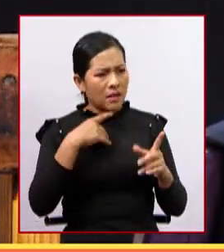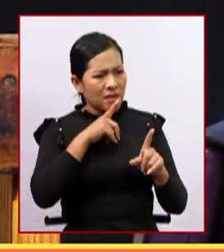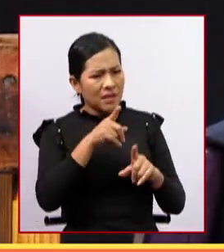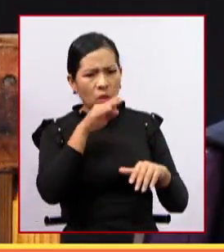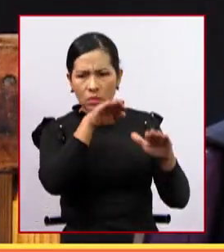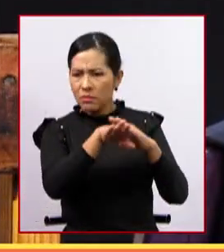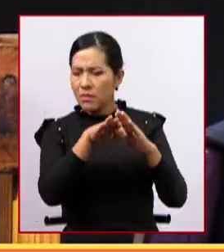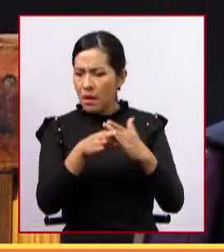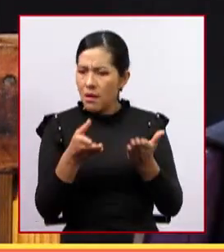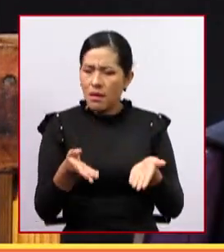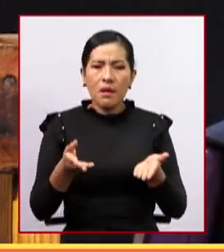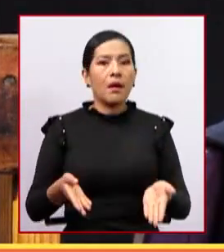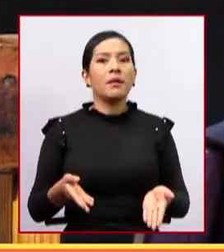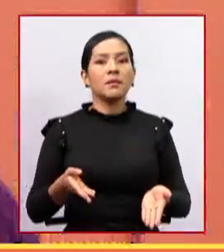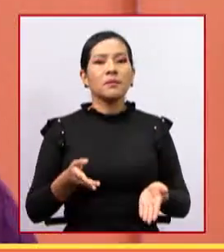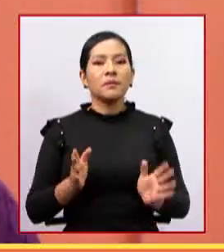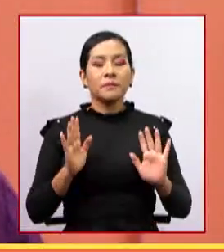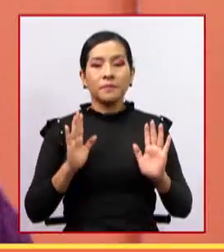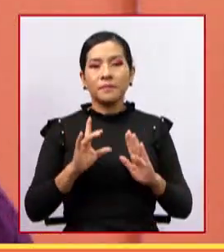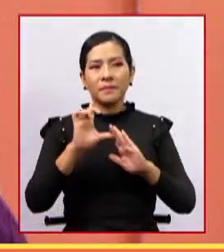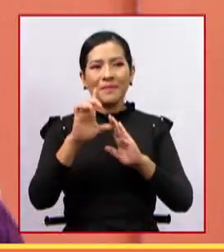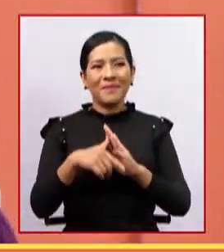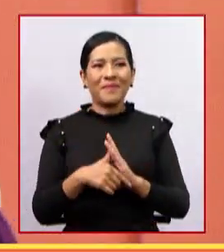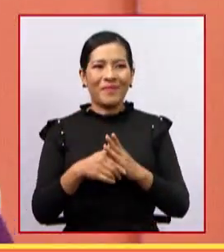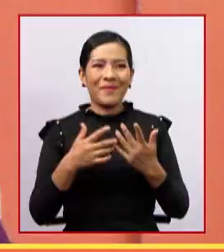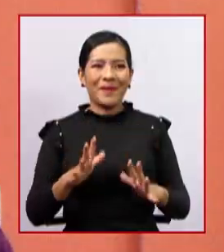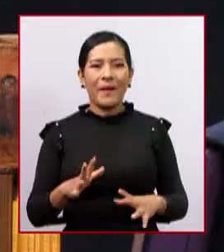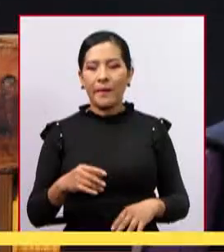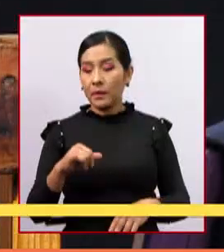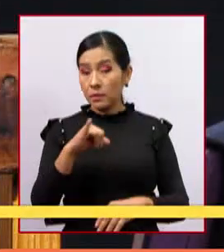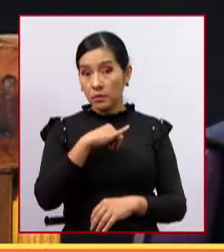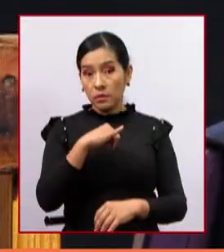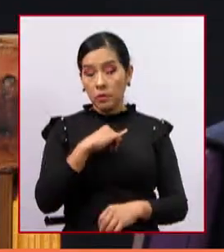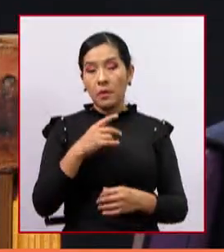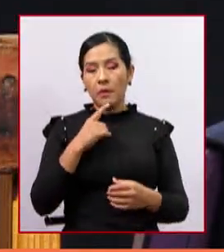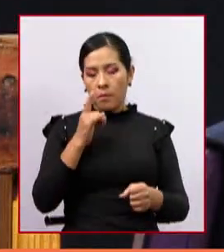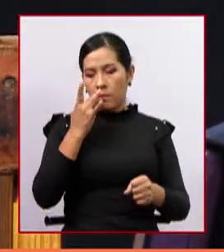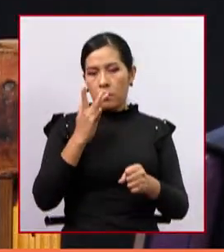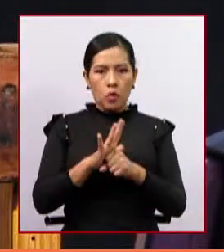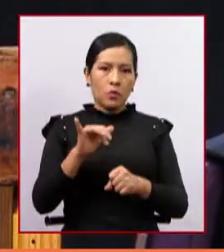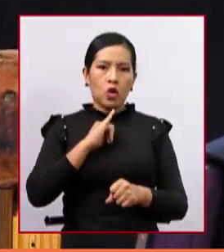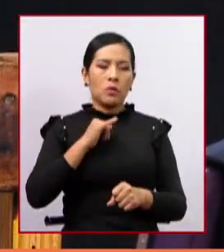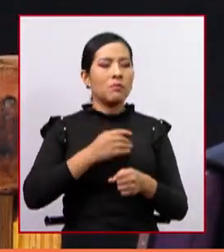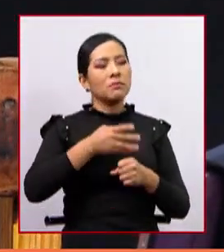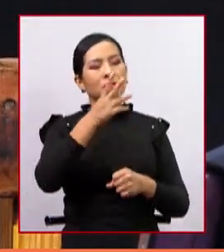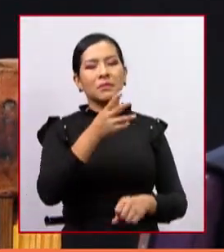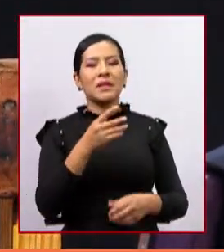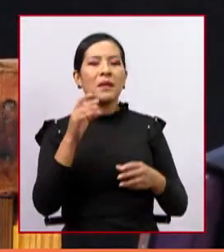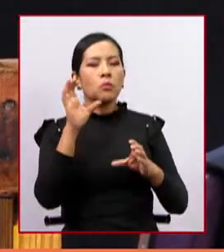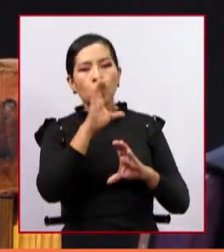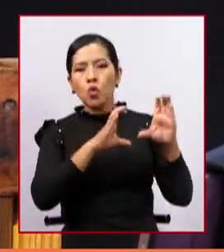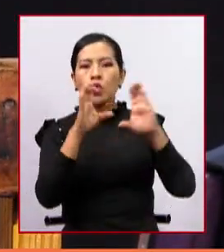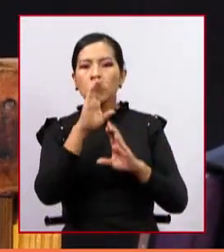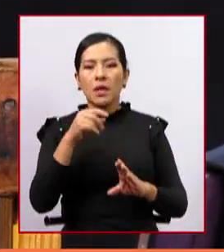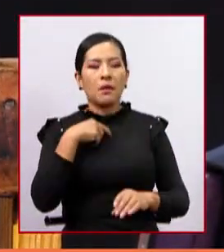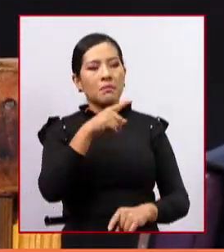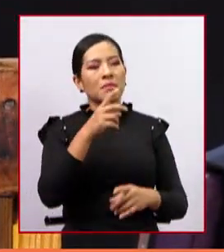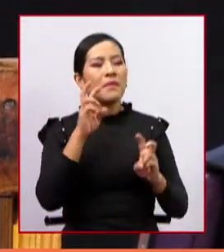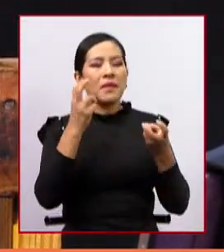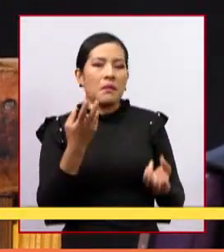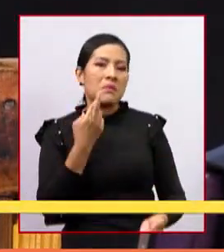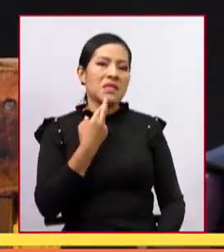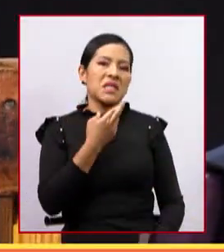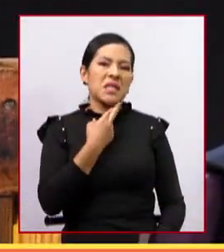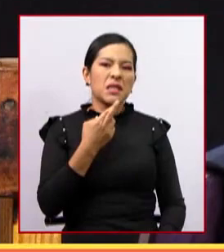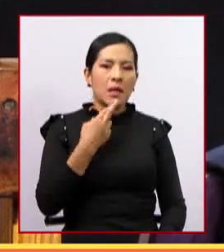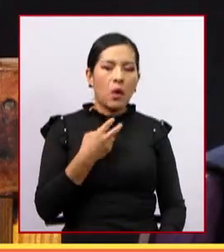Debe haber, siempre. Entonces, debe haber. Yo te prometo que me iba así de bares, así, a buscar, ¿no? A ver quiénes están,